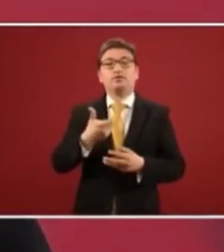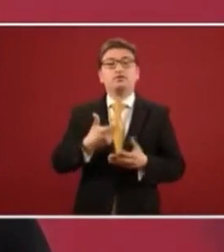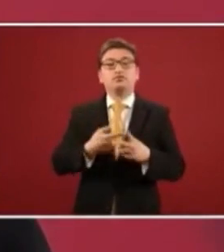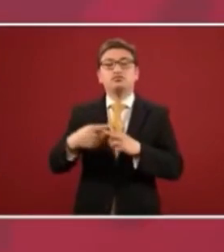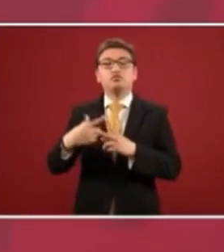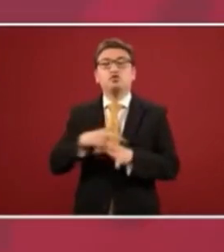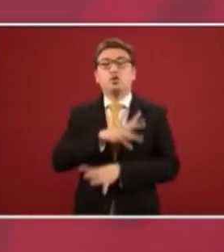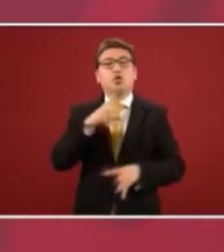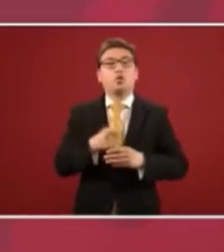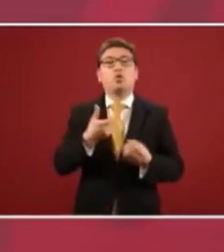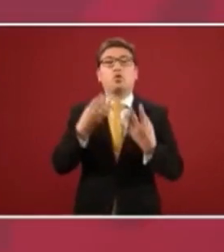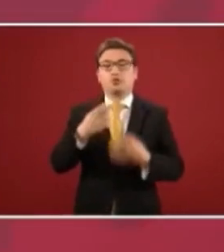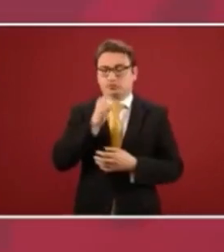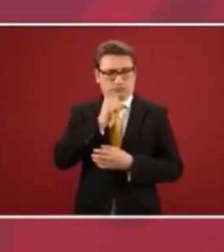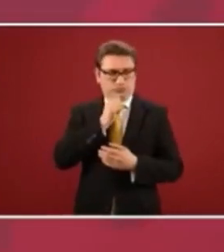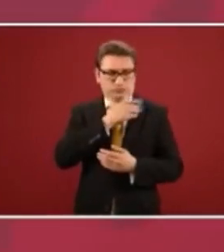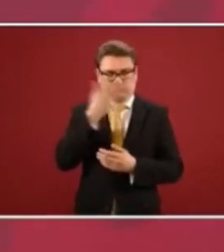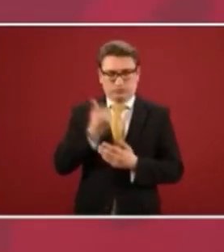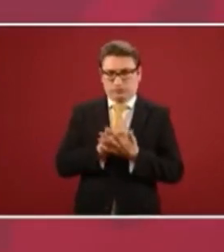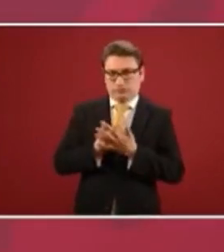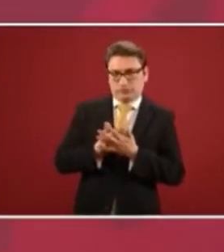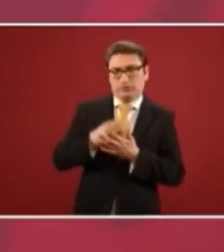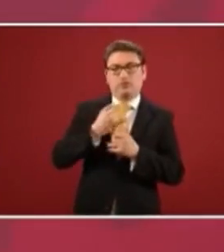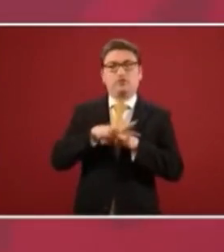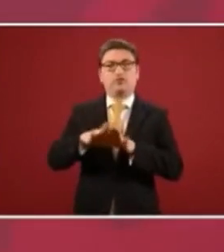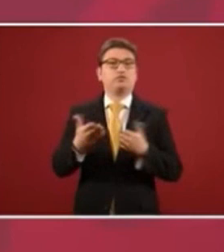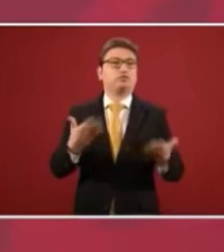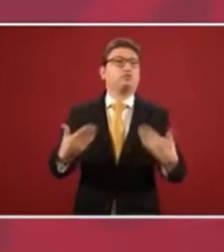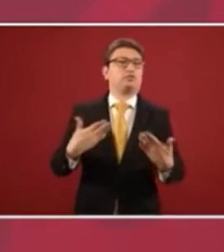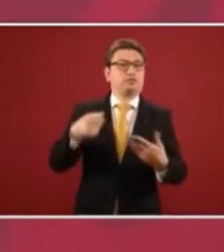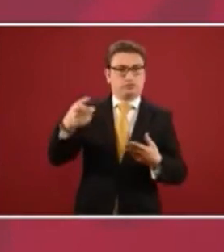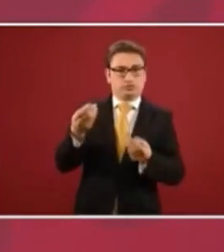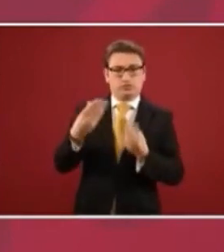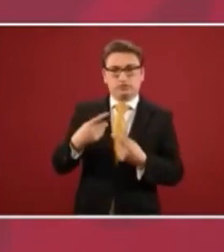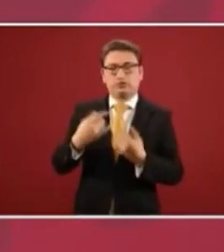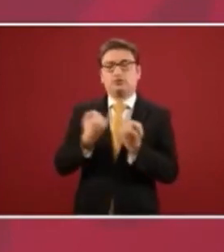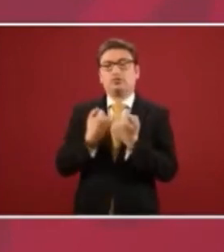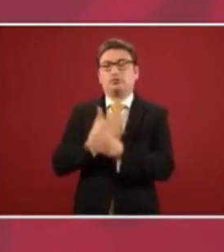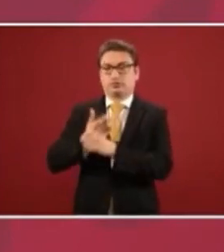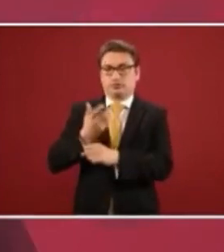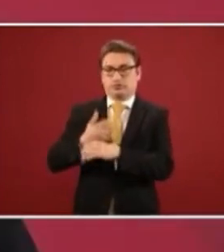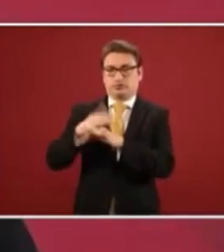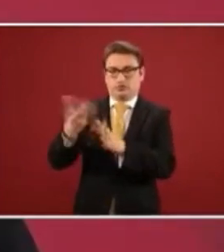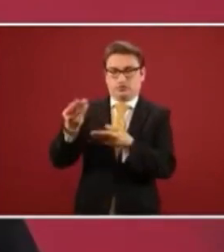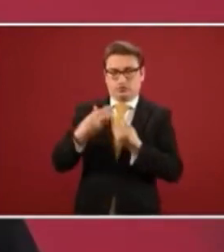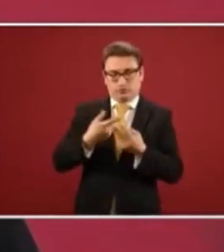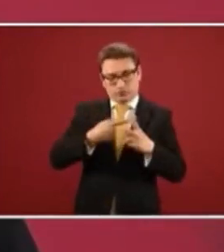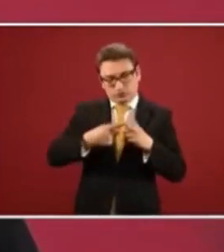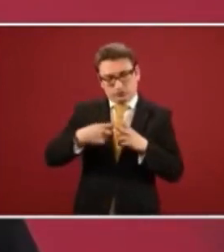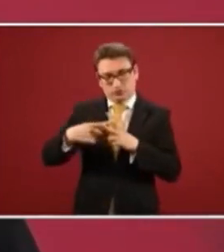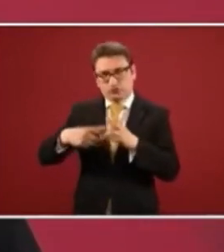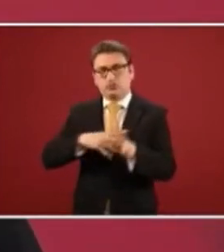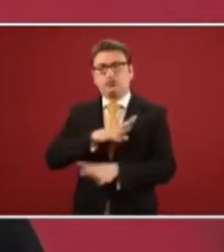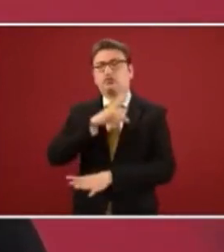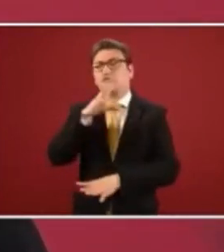de carlos loret de mola escribió esto contestando como una